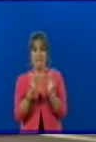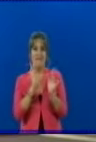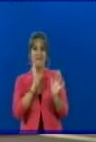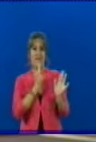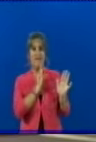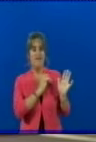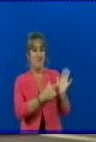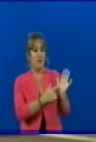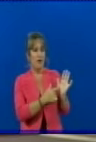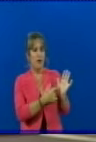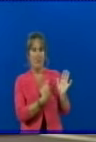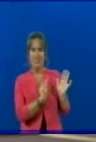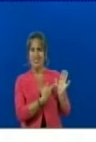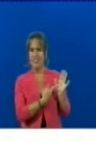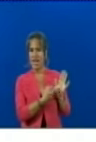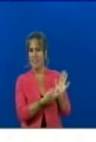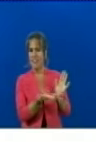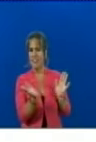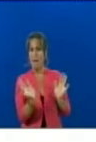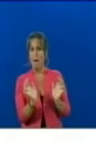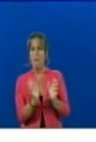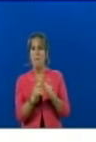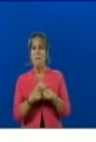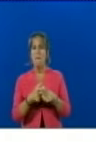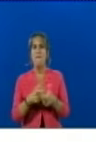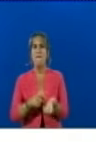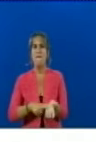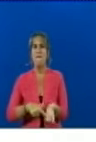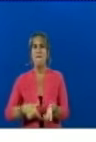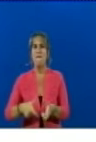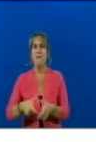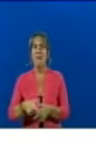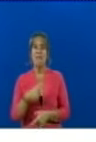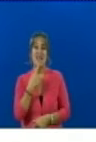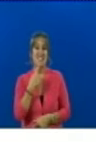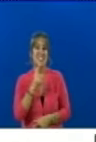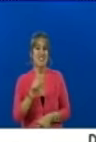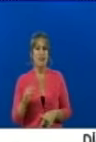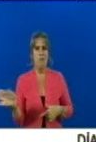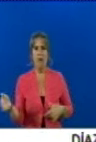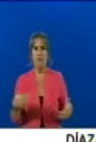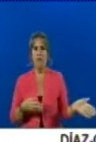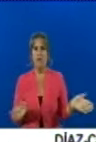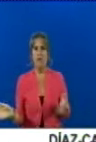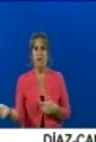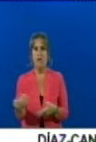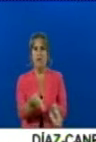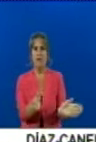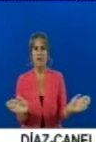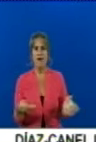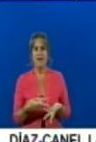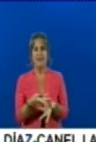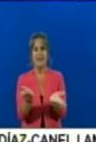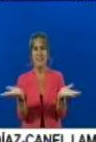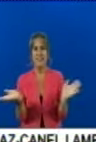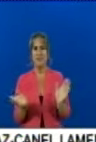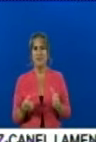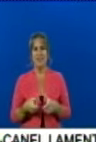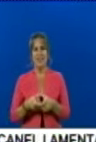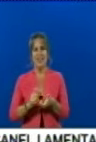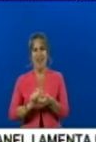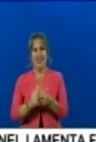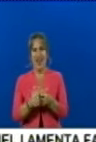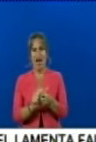tiene que ver con la distribución de la papa. Hay quienes, por ejemplo, afirman que hay desorganización en el proceso de esa